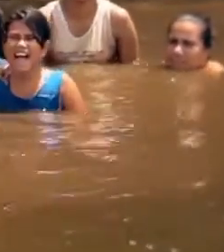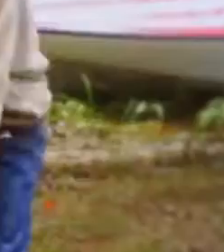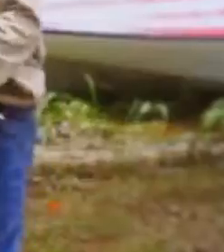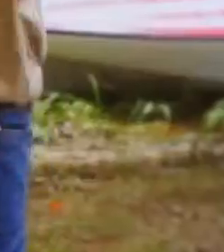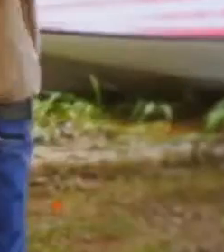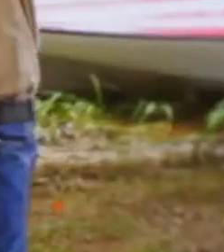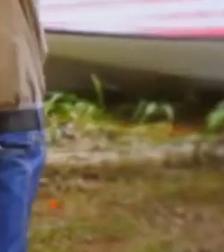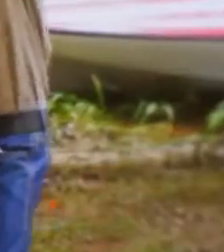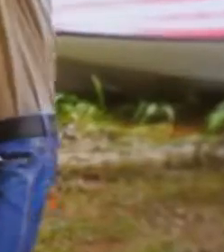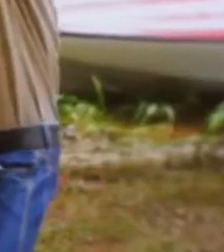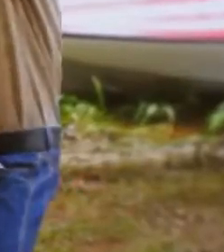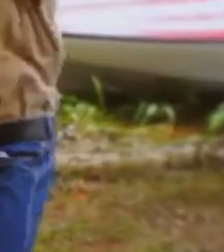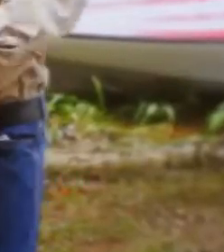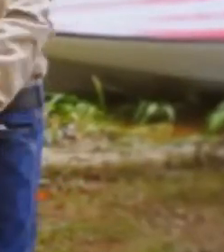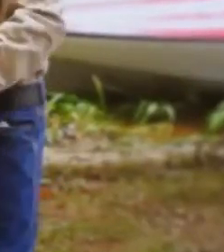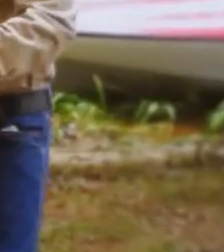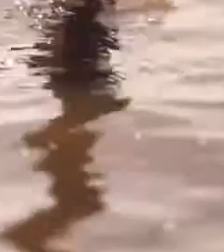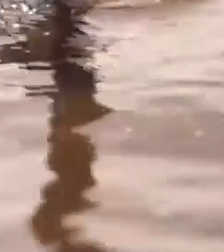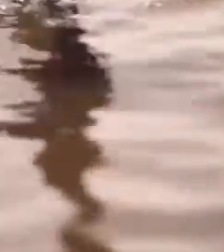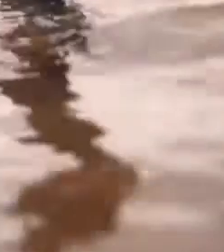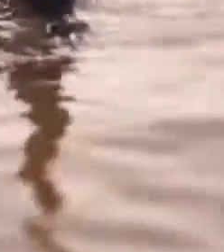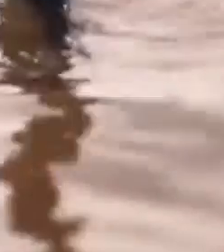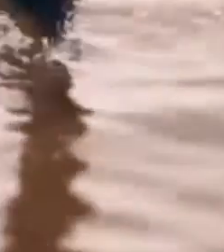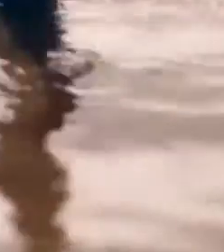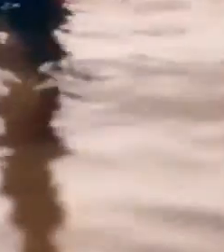pero nada